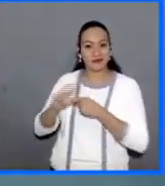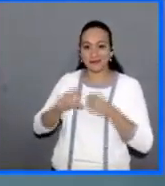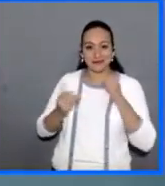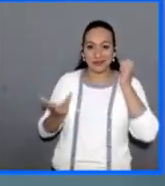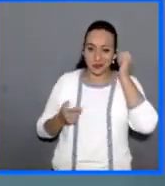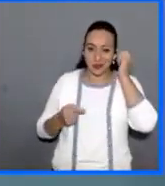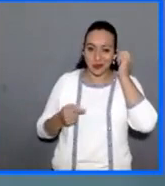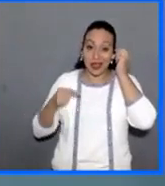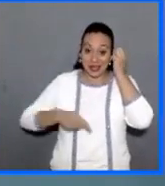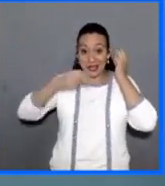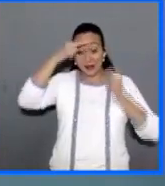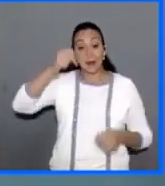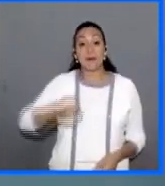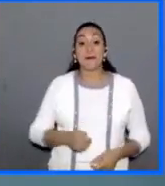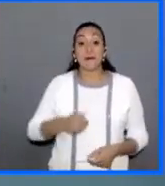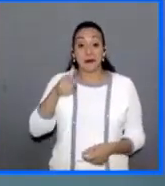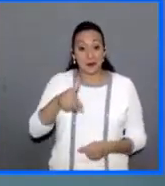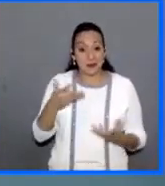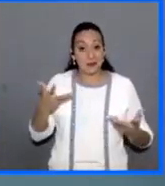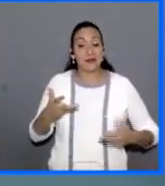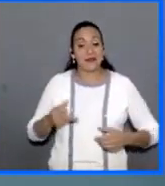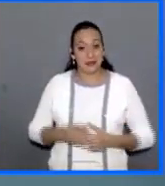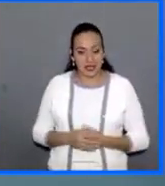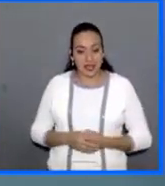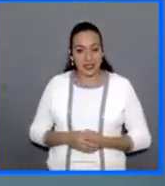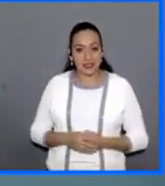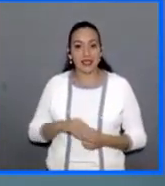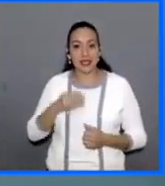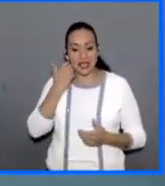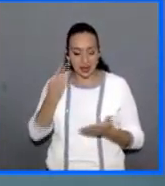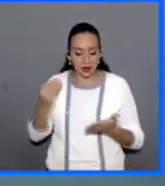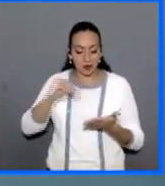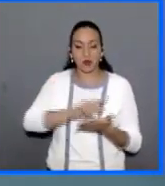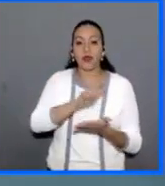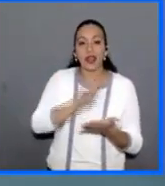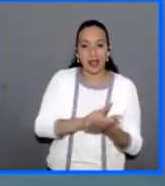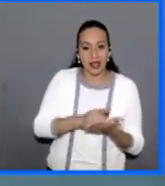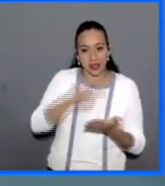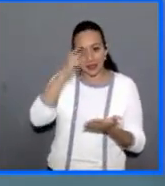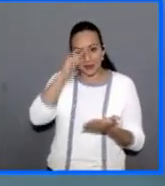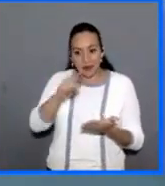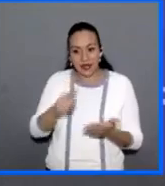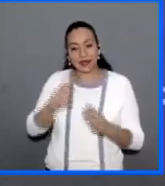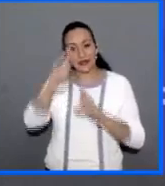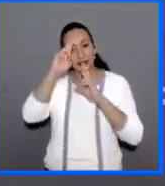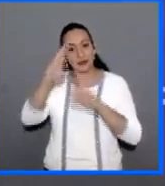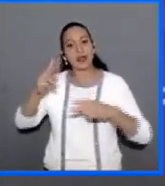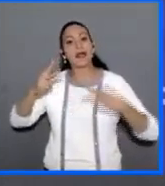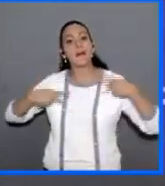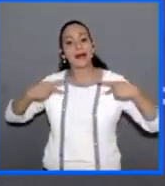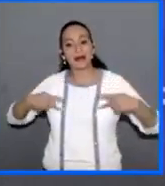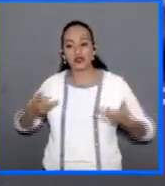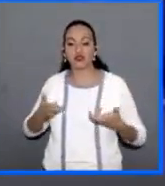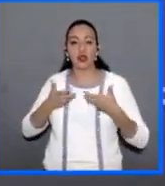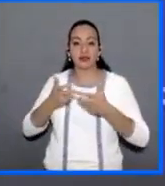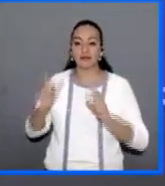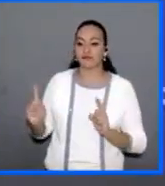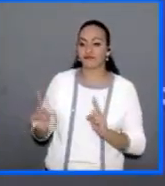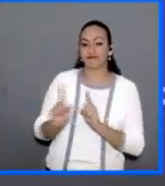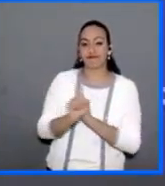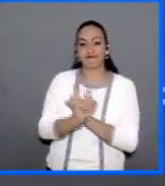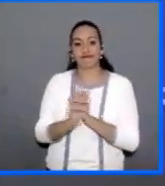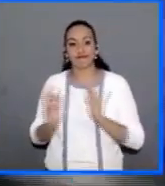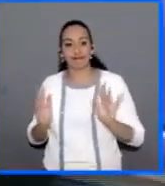la movilidad como parte de nuestras garantías constitucionales. Se plantearon